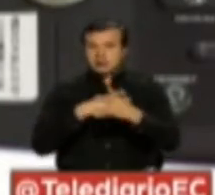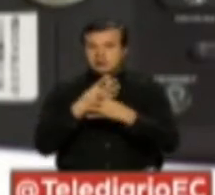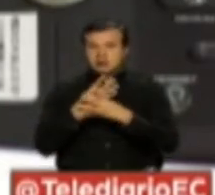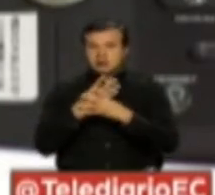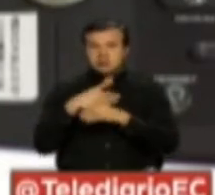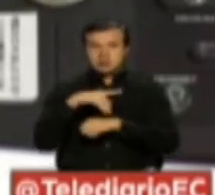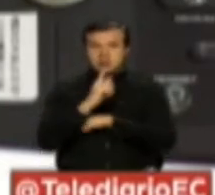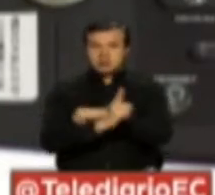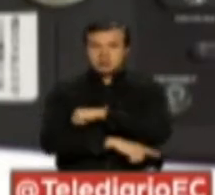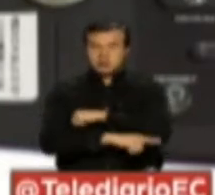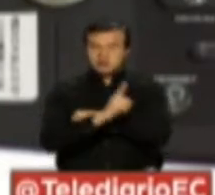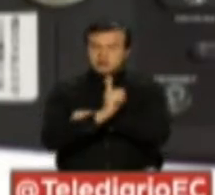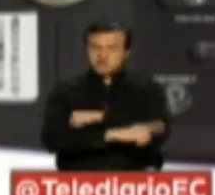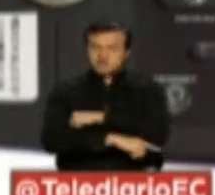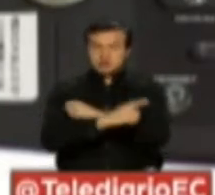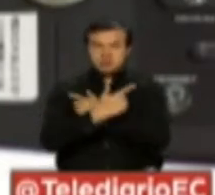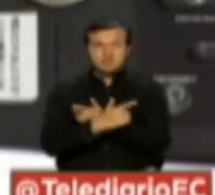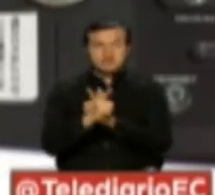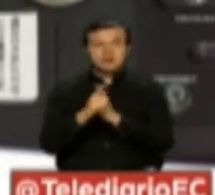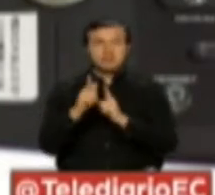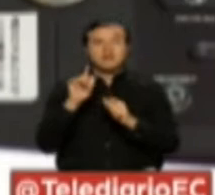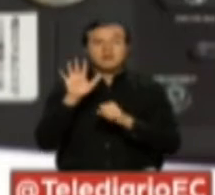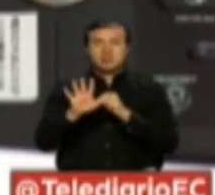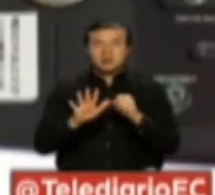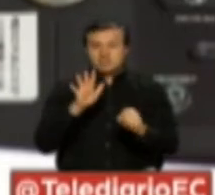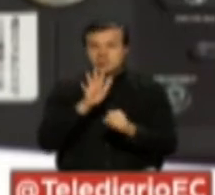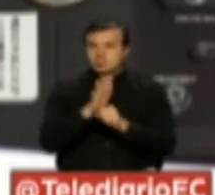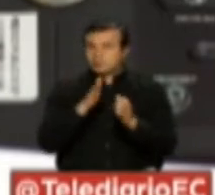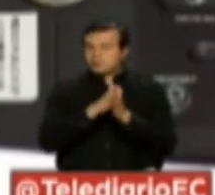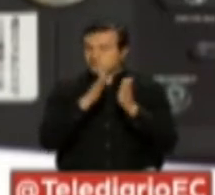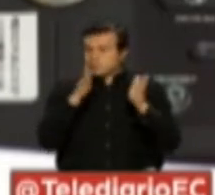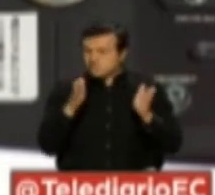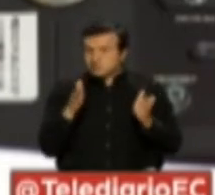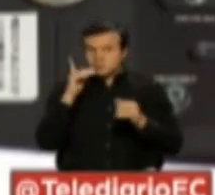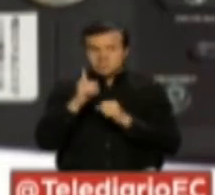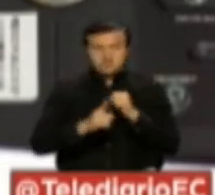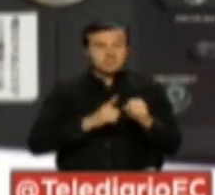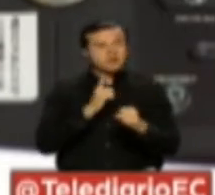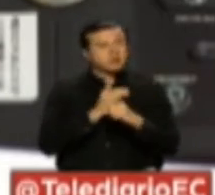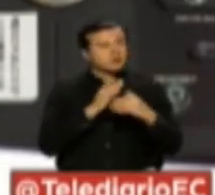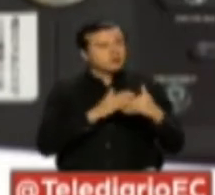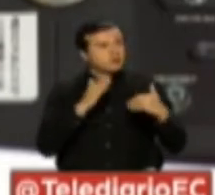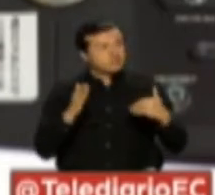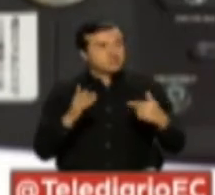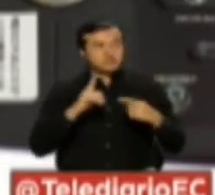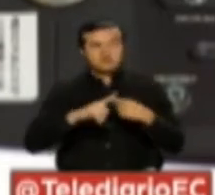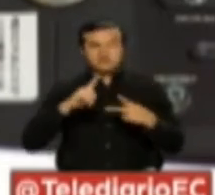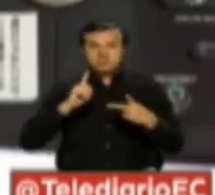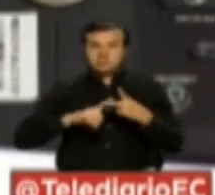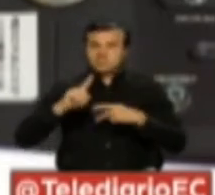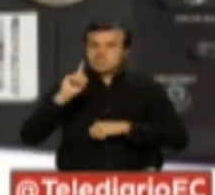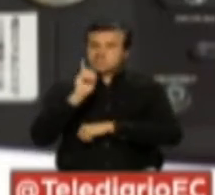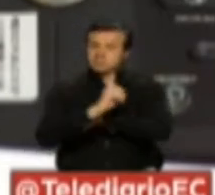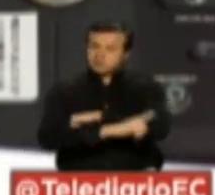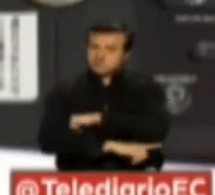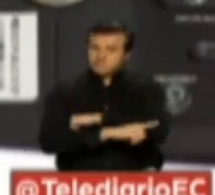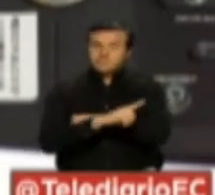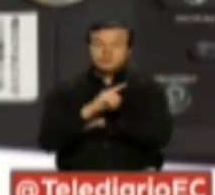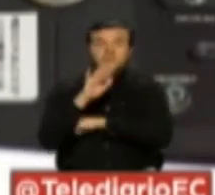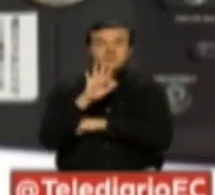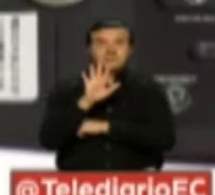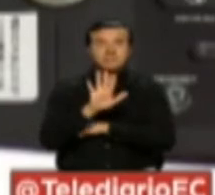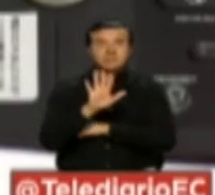delitos sancionados con pena privativa de libertad de hasta 5 años durará hasta 1 año. Y en los delitos sancionados con pena privativa de más